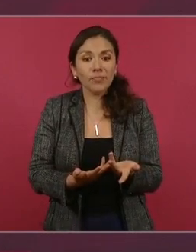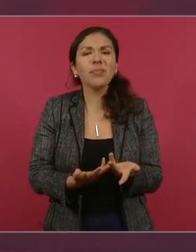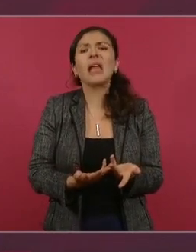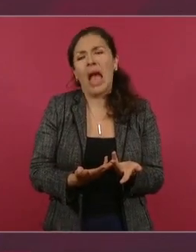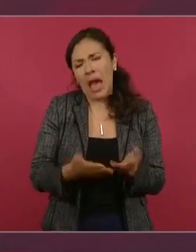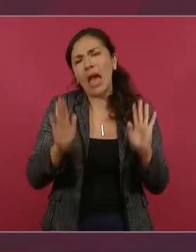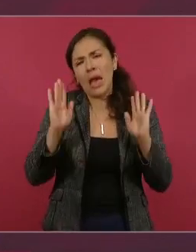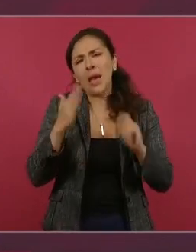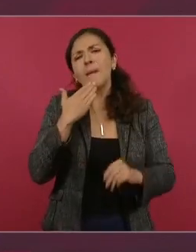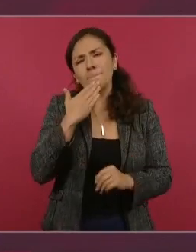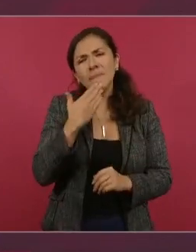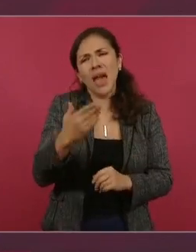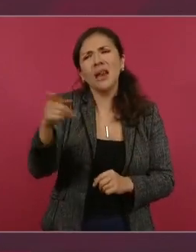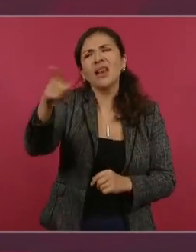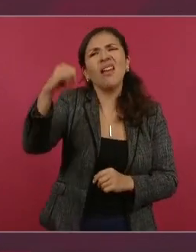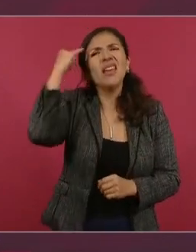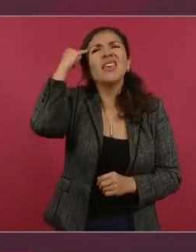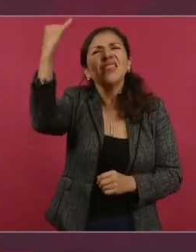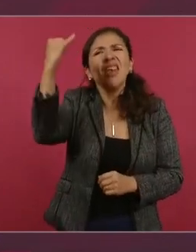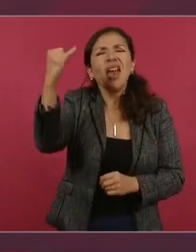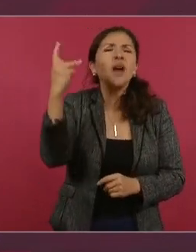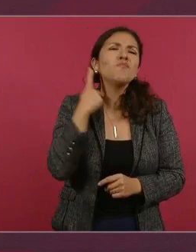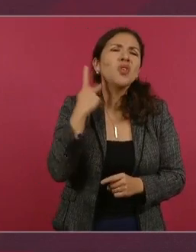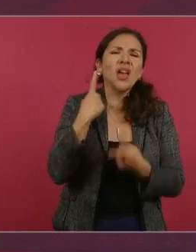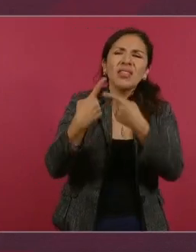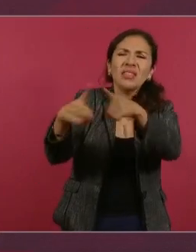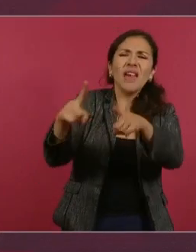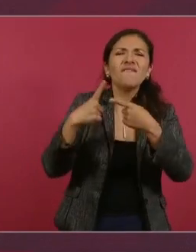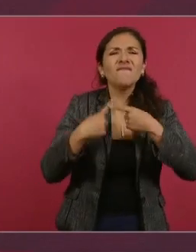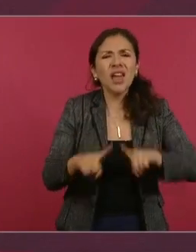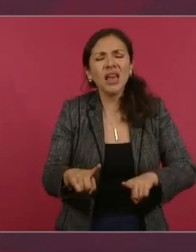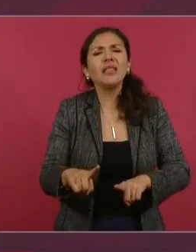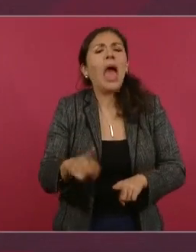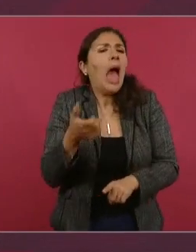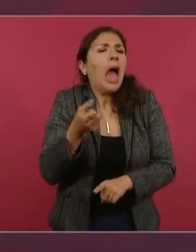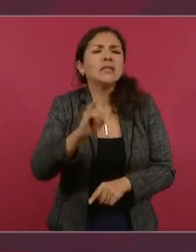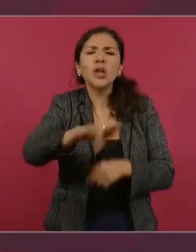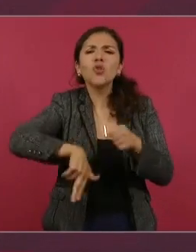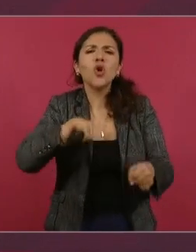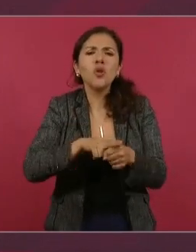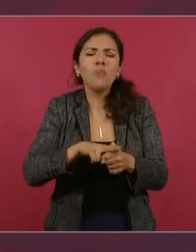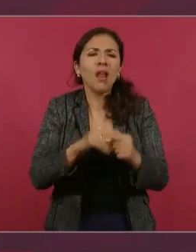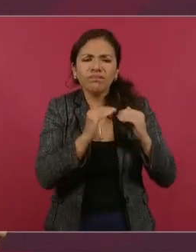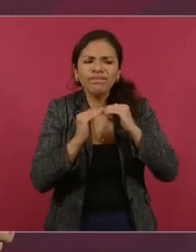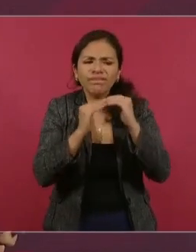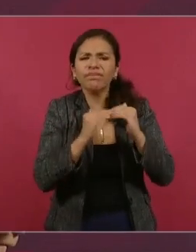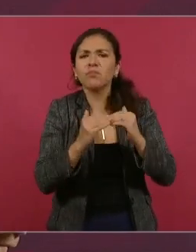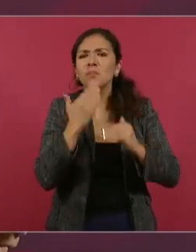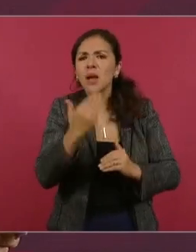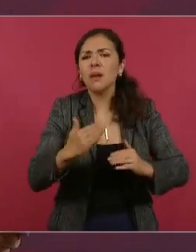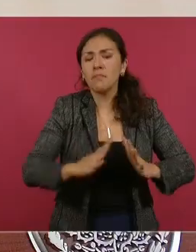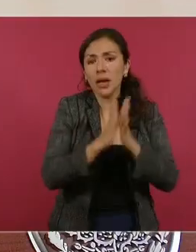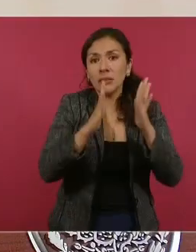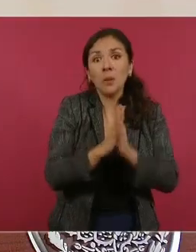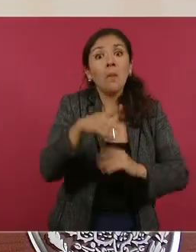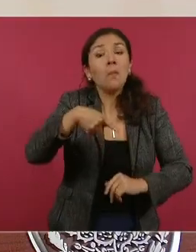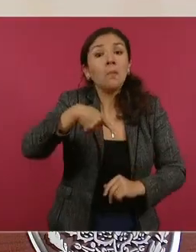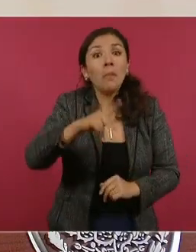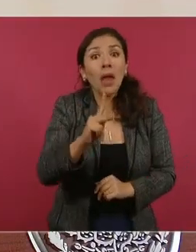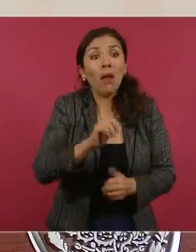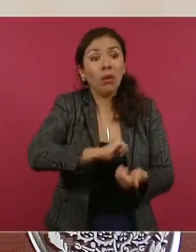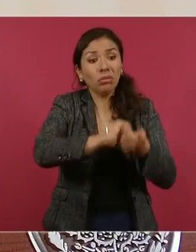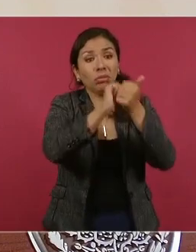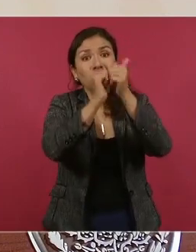que tengamos diferencias políticas, así es la democracia, pero no es para caer en